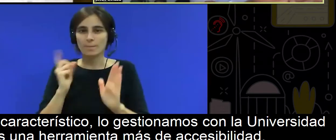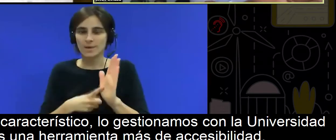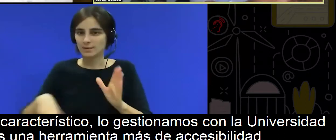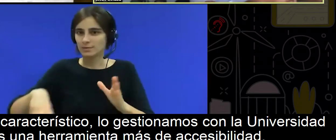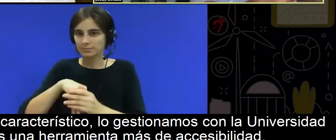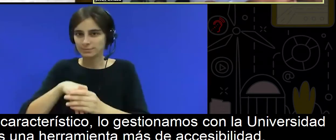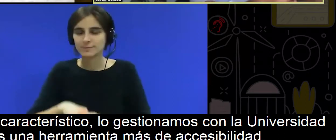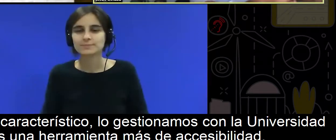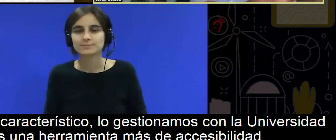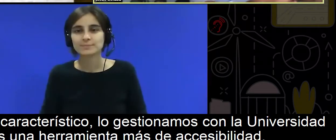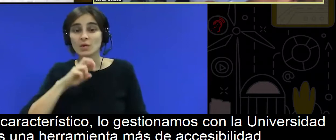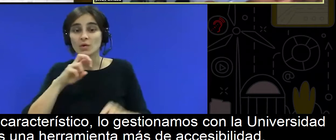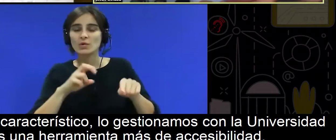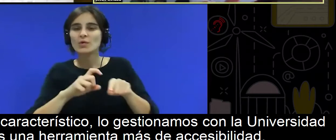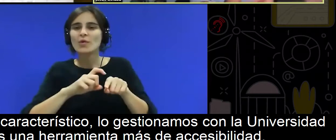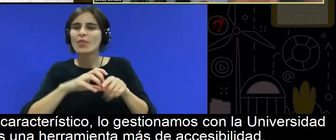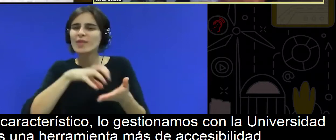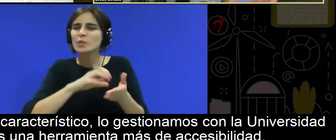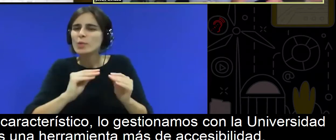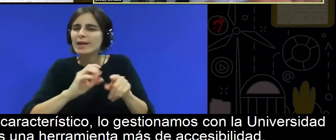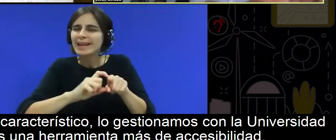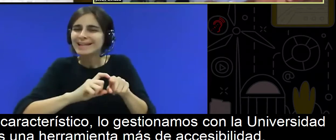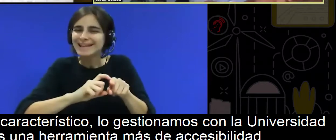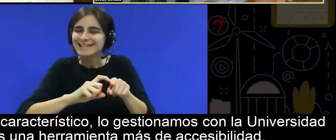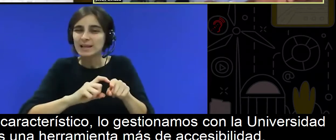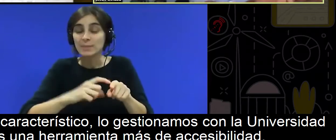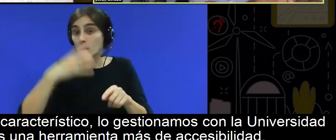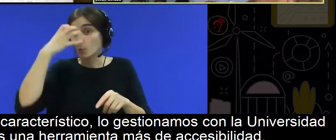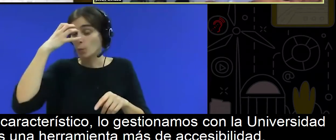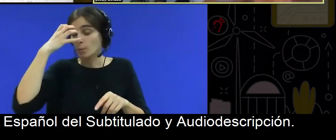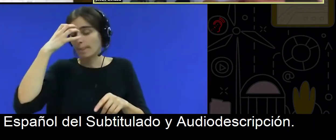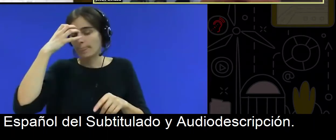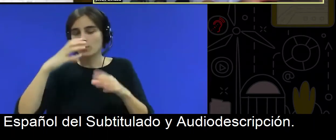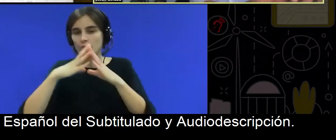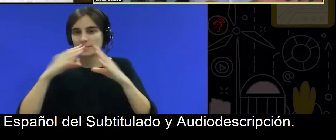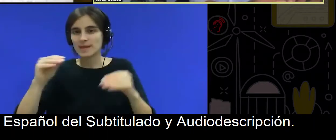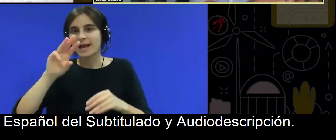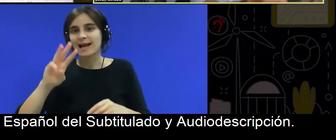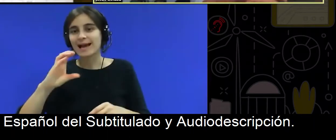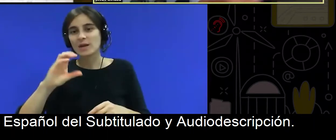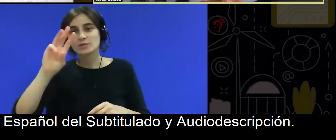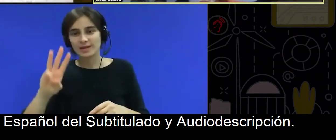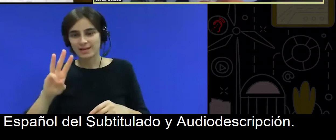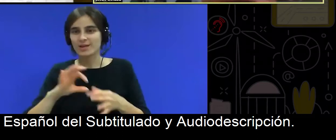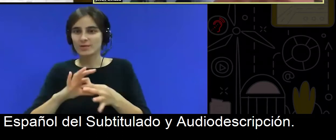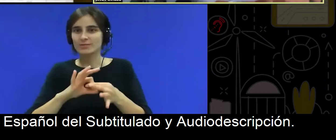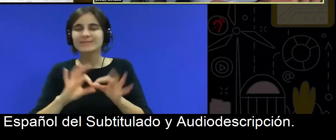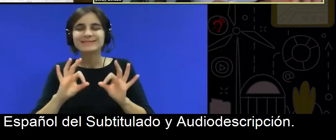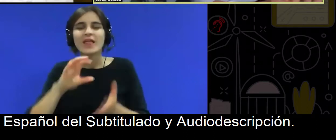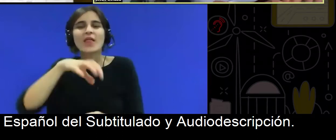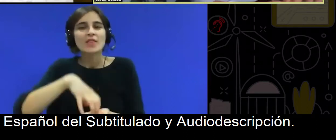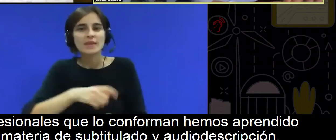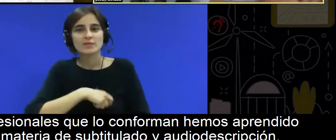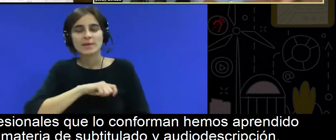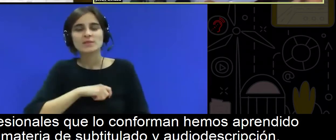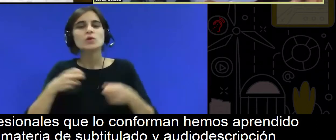con la Universidad Carlos III y que también es una herramienta más de accesibilidad, que es el Centro Español del Subtitulado y la